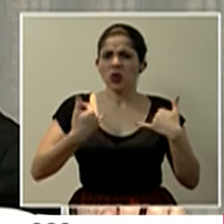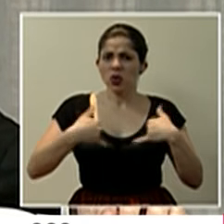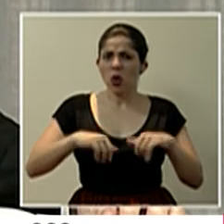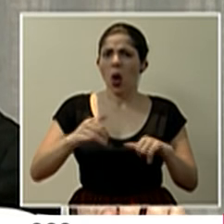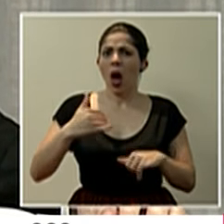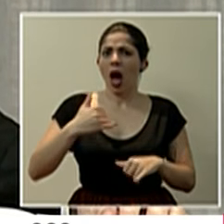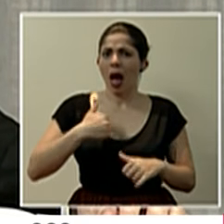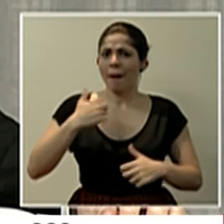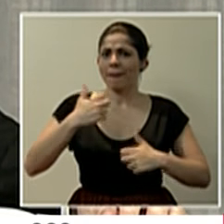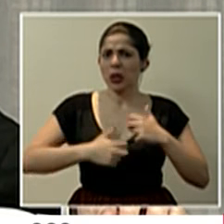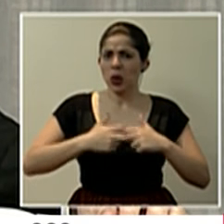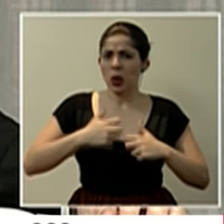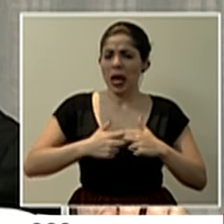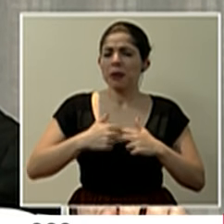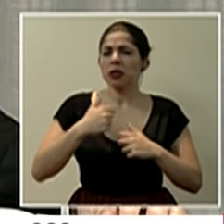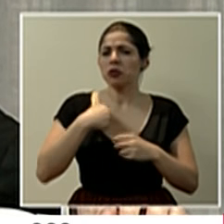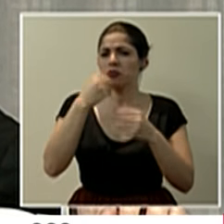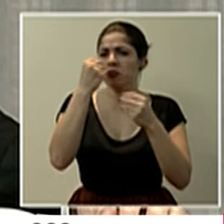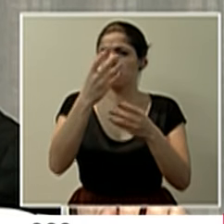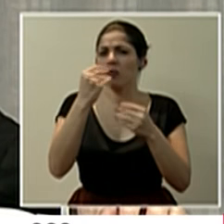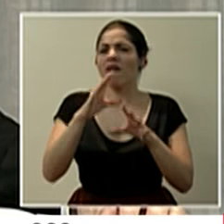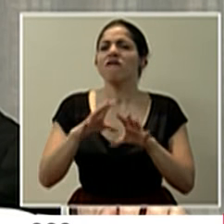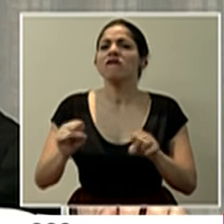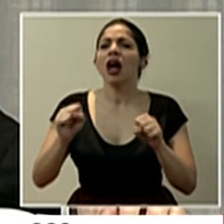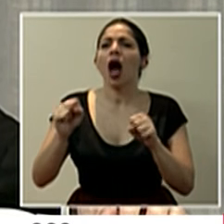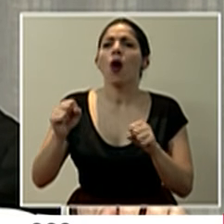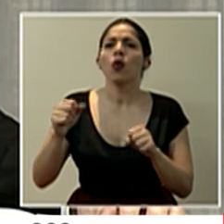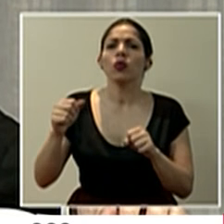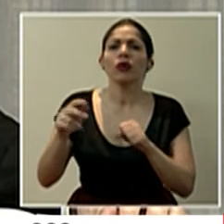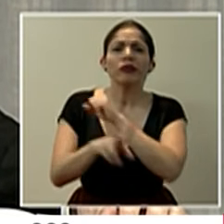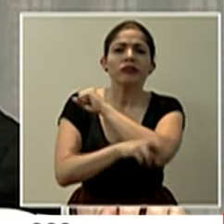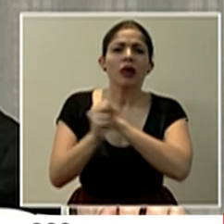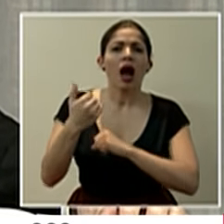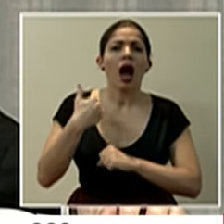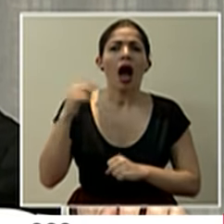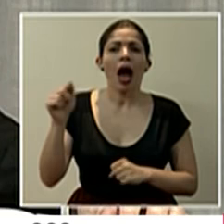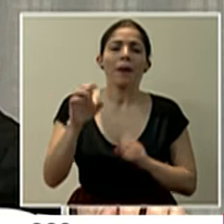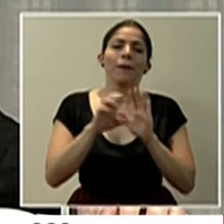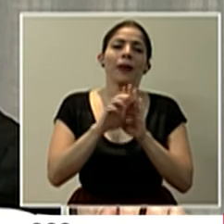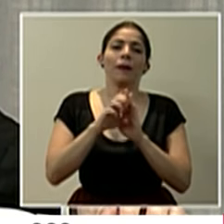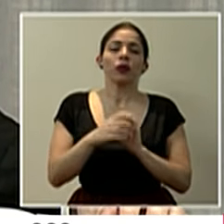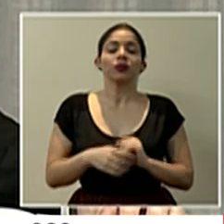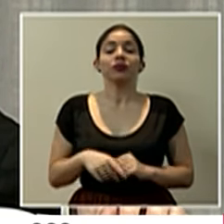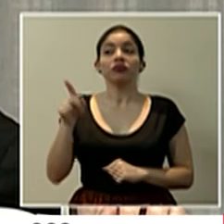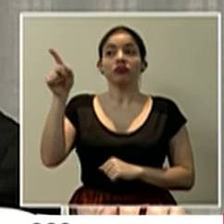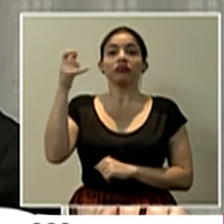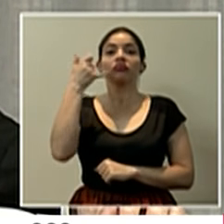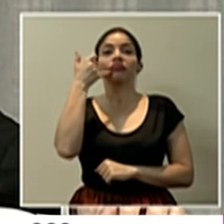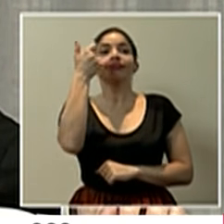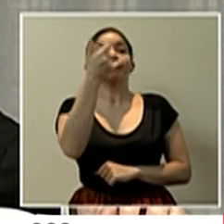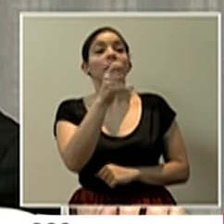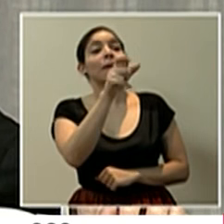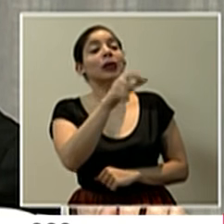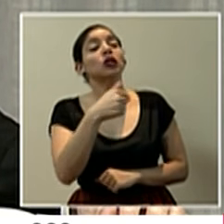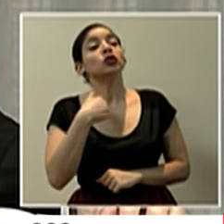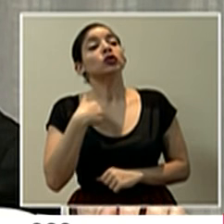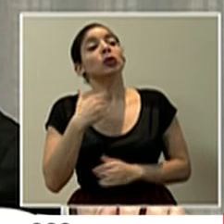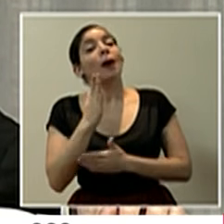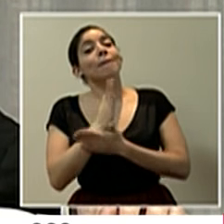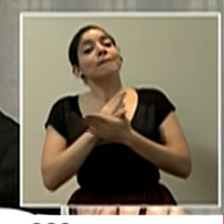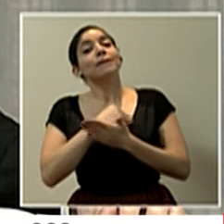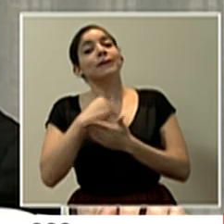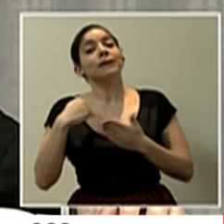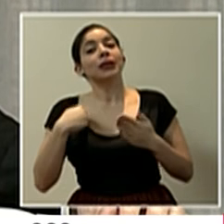recordarles algunas de los timos o fraudes o estafas. Por ejemplo, llaman a las personas diciendo que es de parte del Ministerio